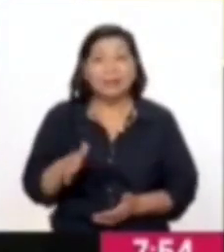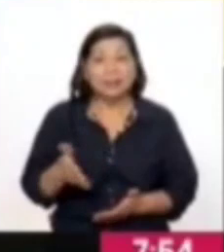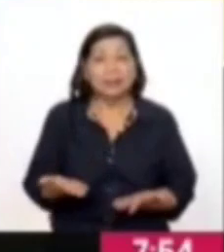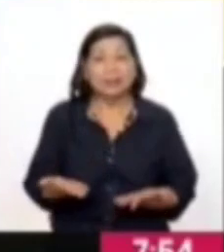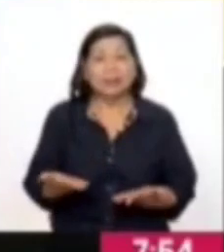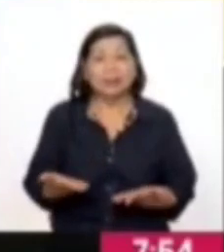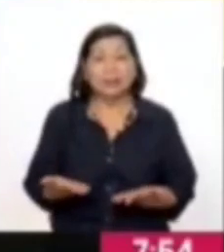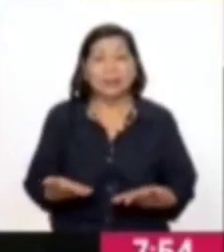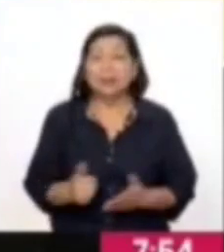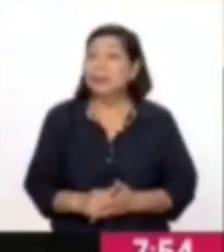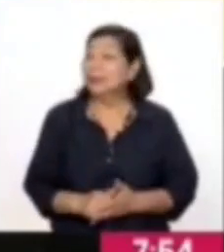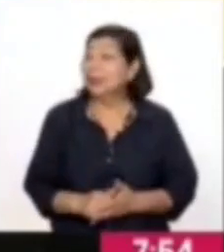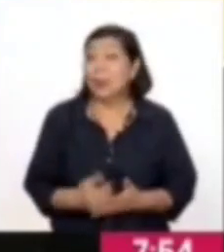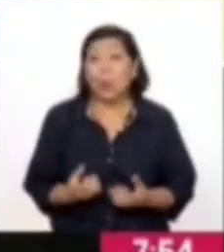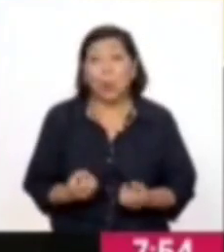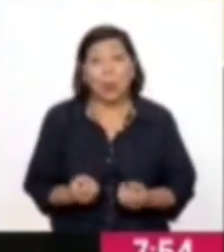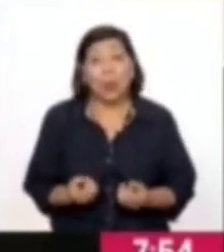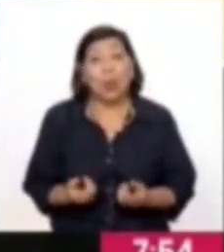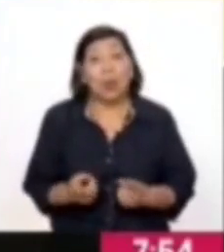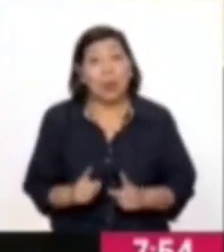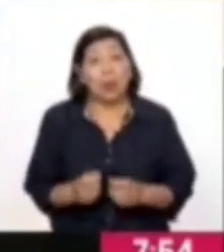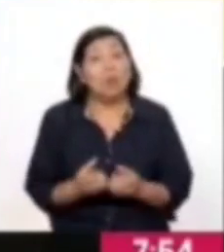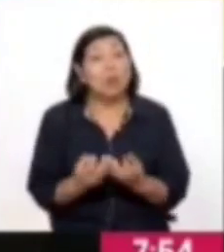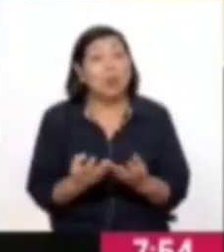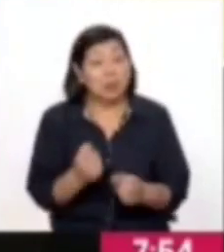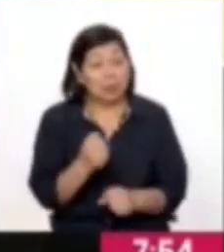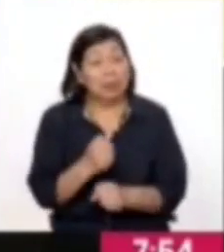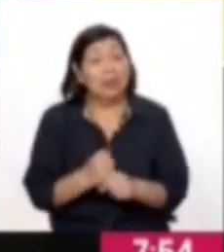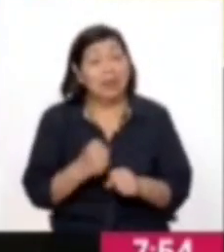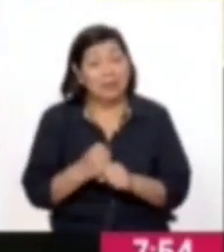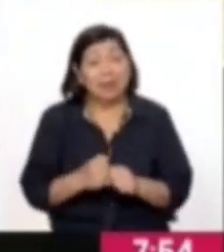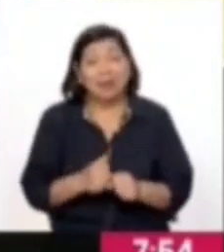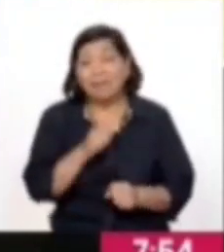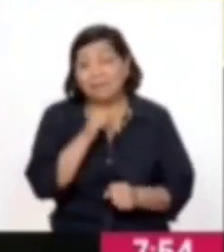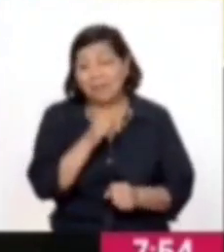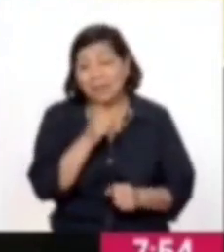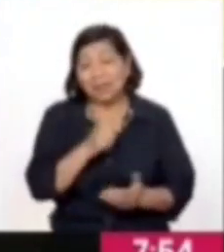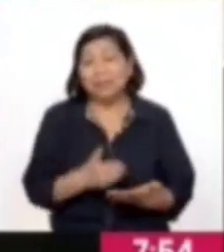porque crisis Gracias. oportunidad. Cuando esto se solucione hay mucho trabajo pendiente.